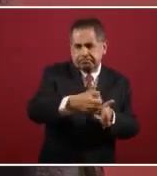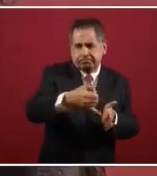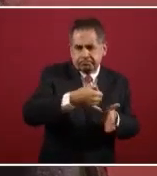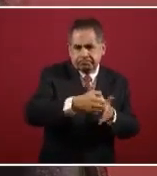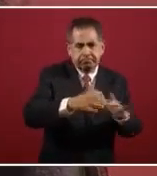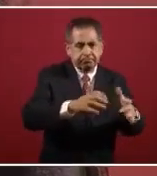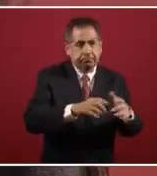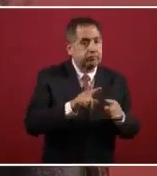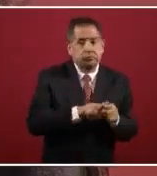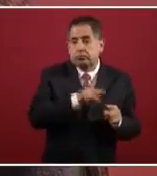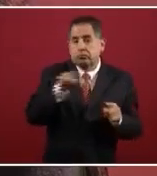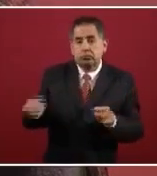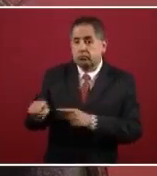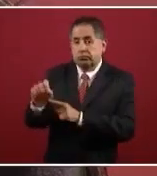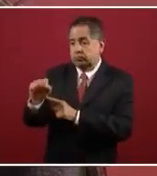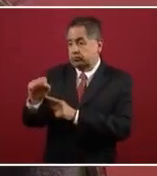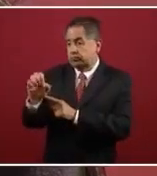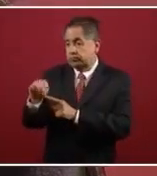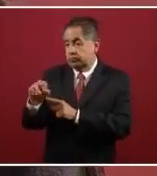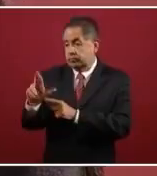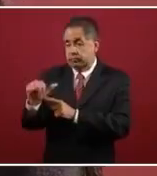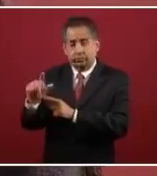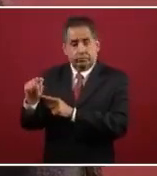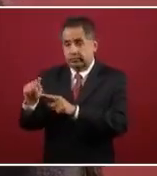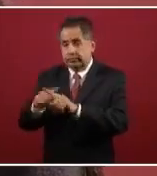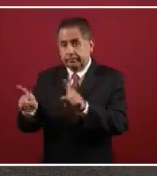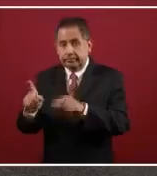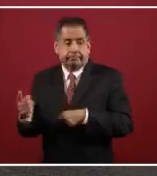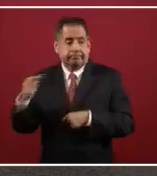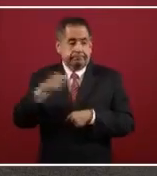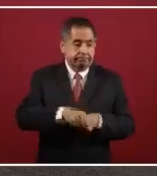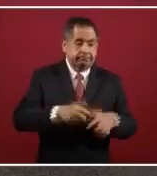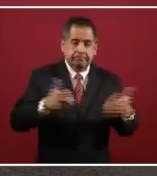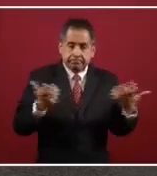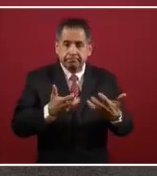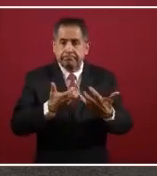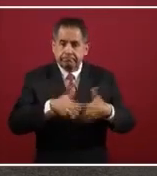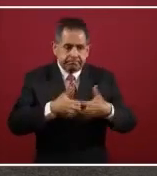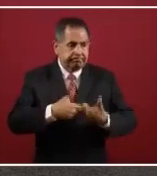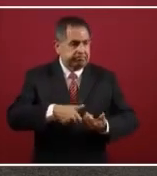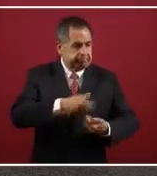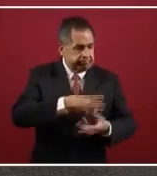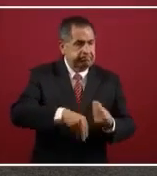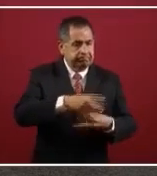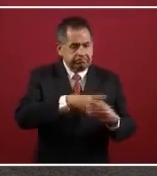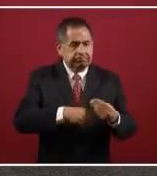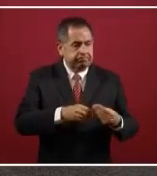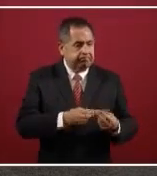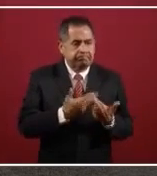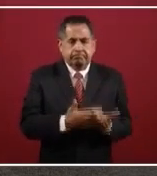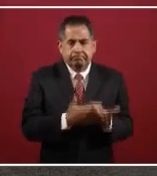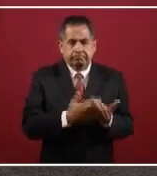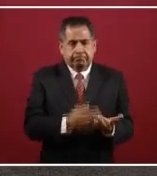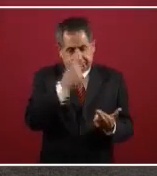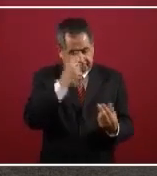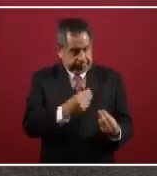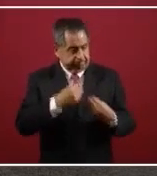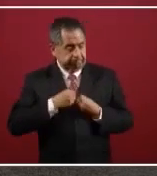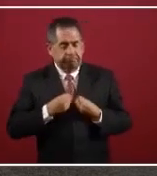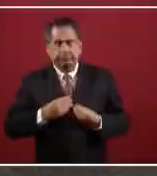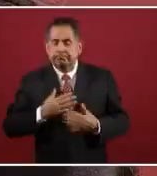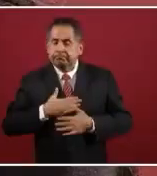Semarnat. Es un programa que hablamos de producción para el bienestar, hablamos de que vamos a